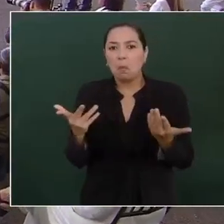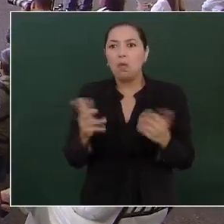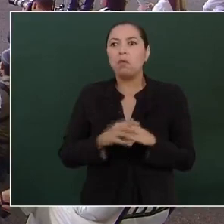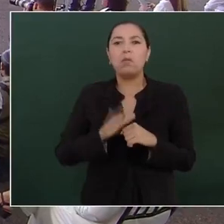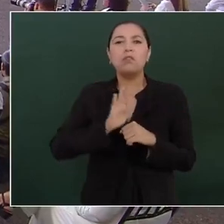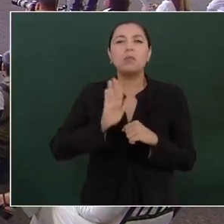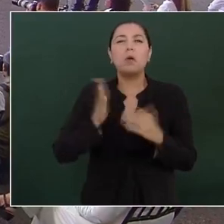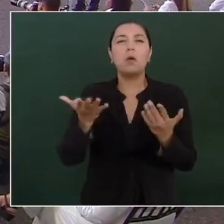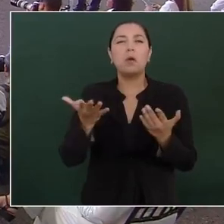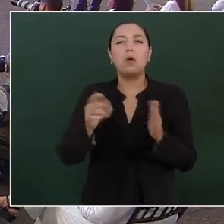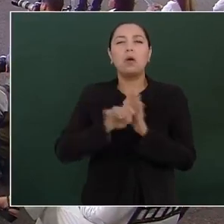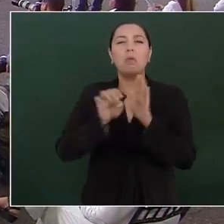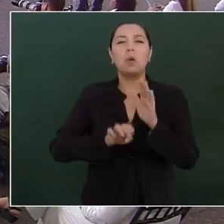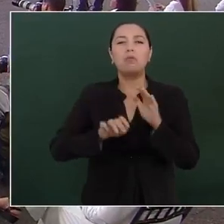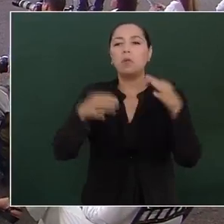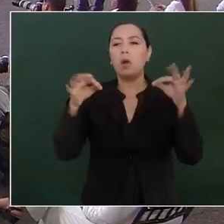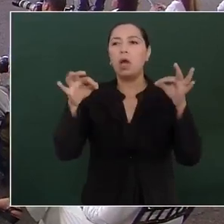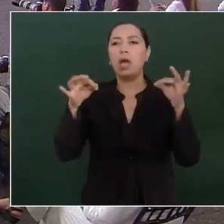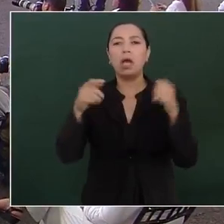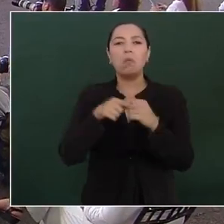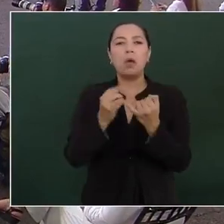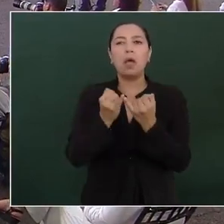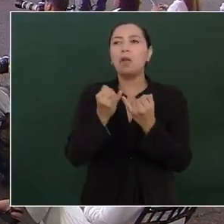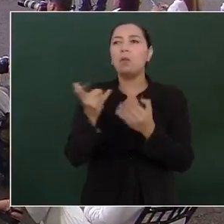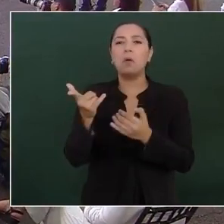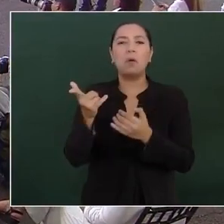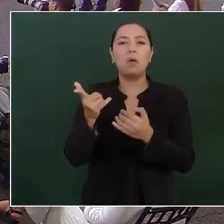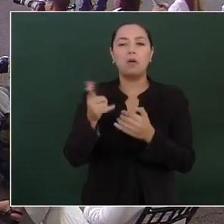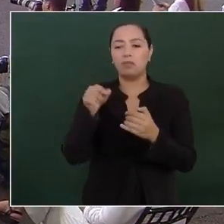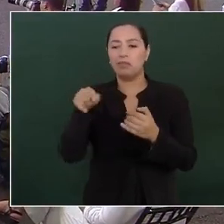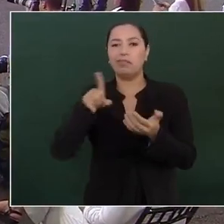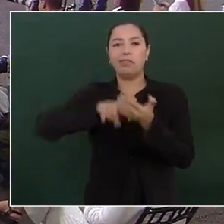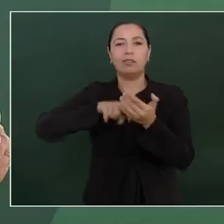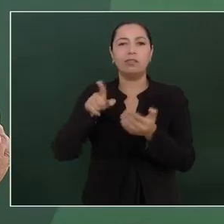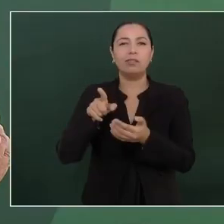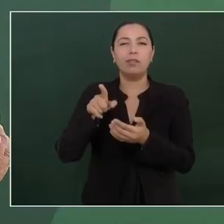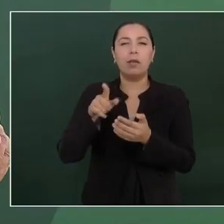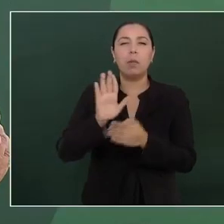hoja del árbol de la política,